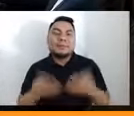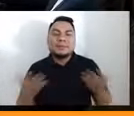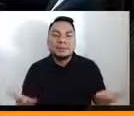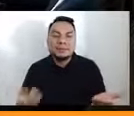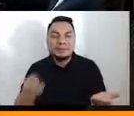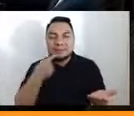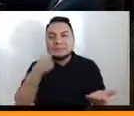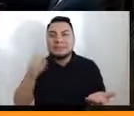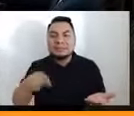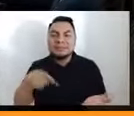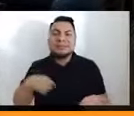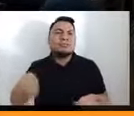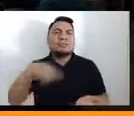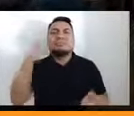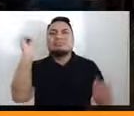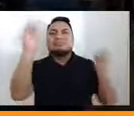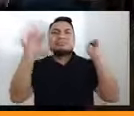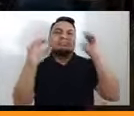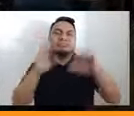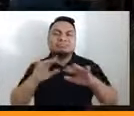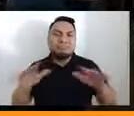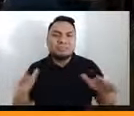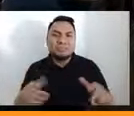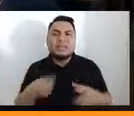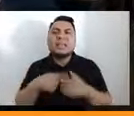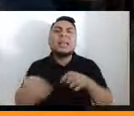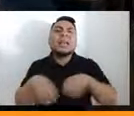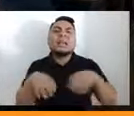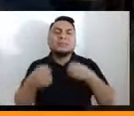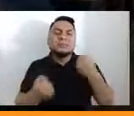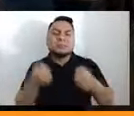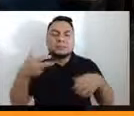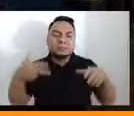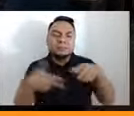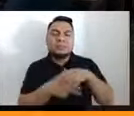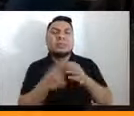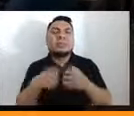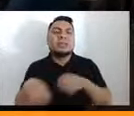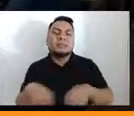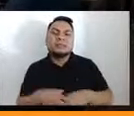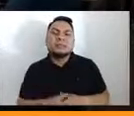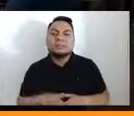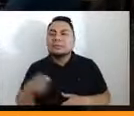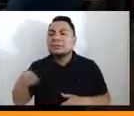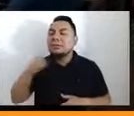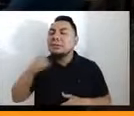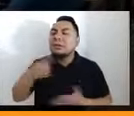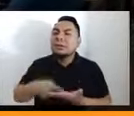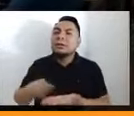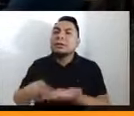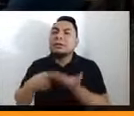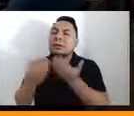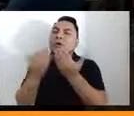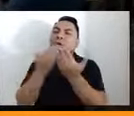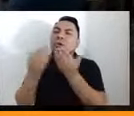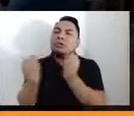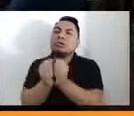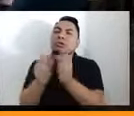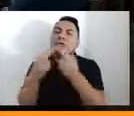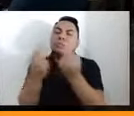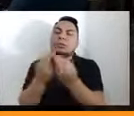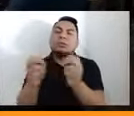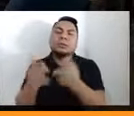tomamos que la imagen quien es hecho por los peajes estamos en negociaciones no dice